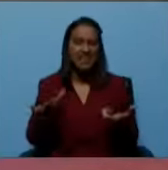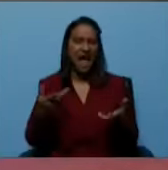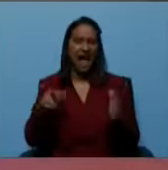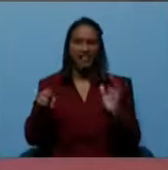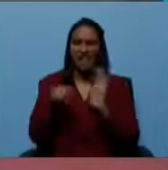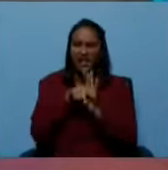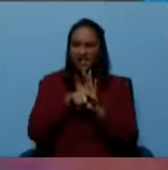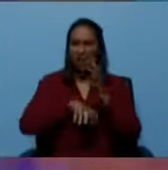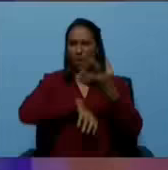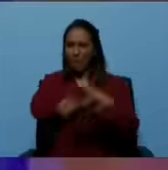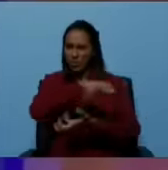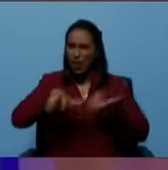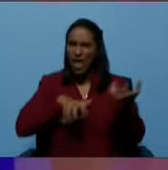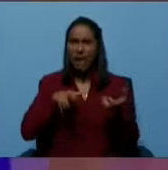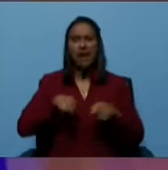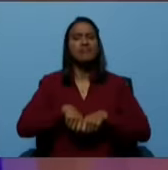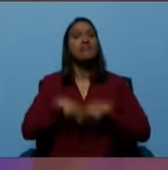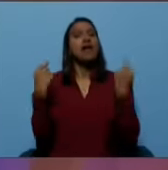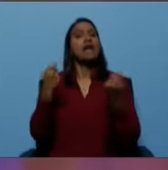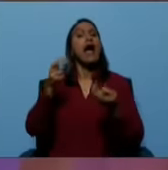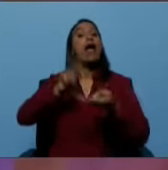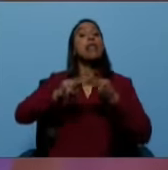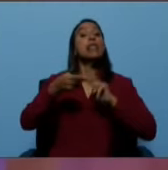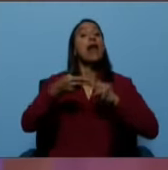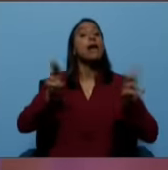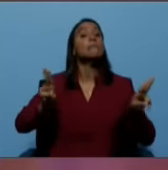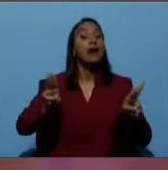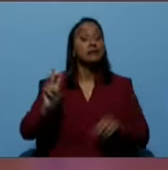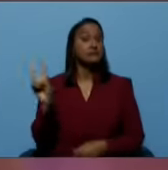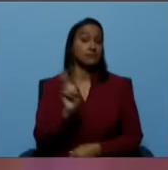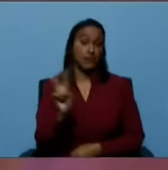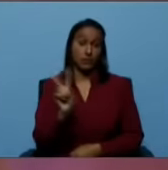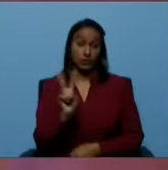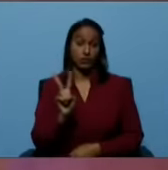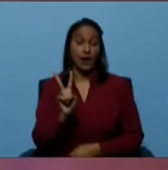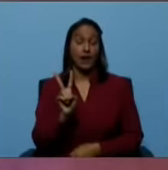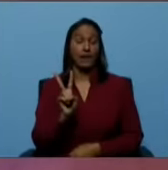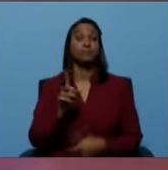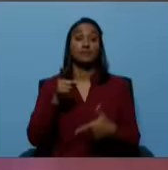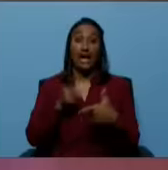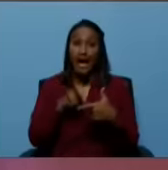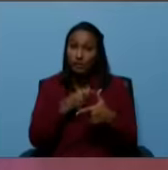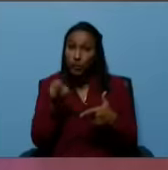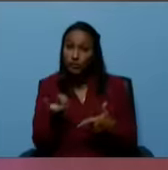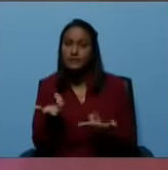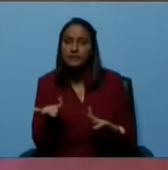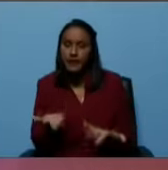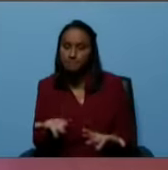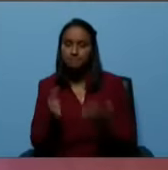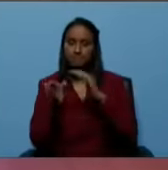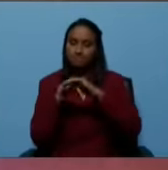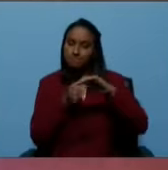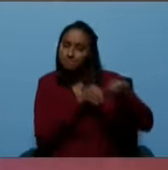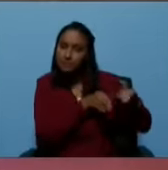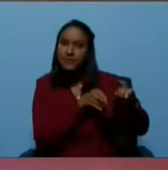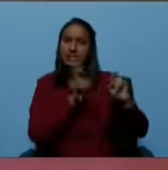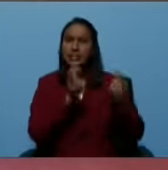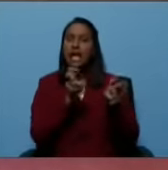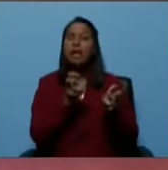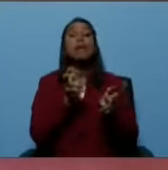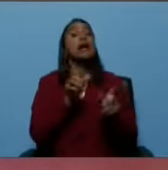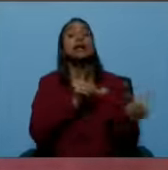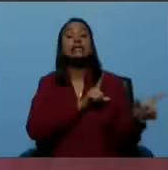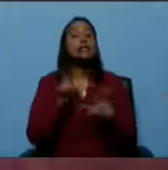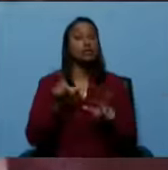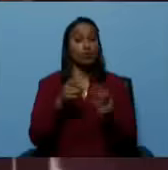paz de la República. Lo hemos visto. Ya se encuentra entonces el jefe de Estado venezolano, está listo para el